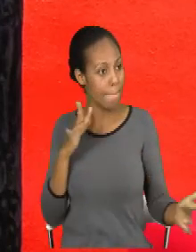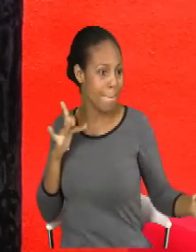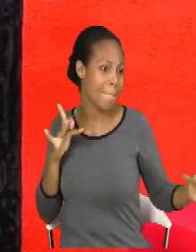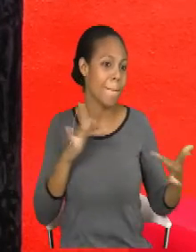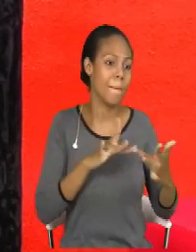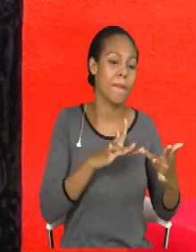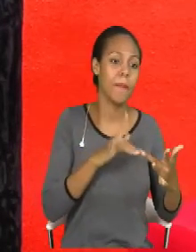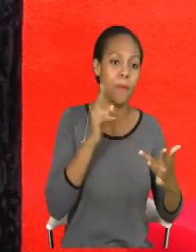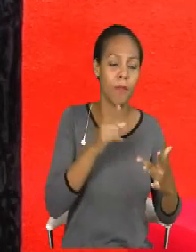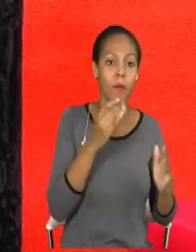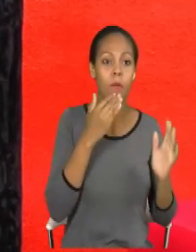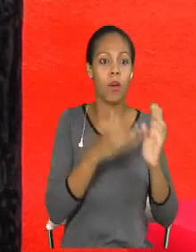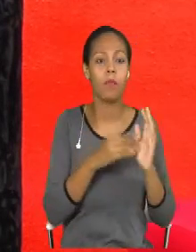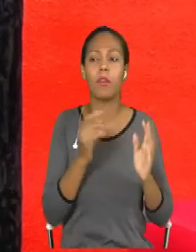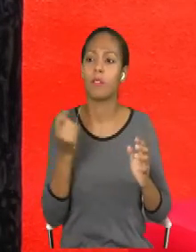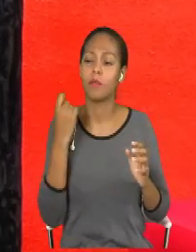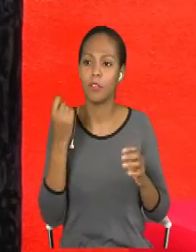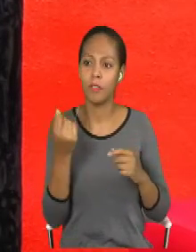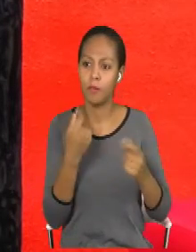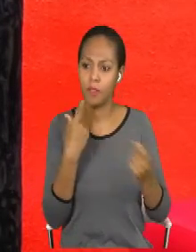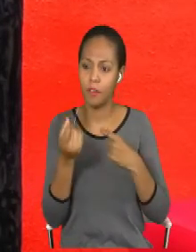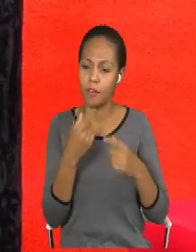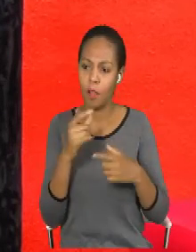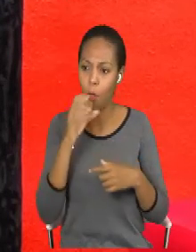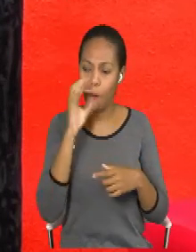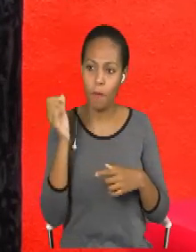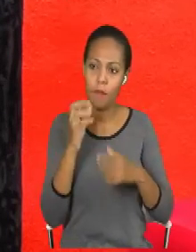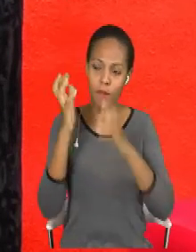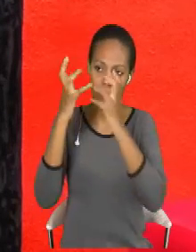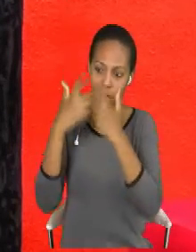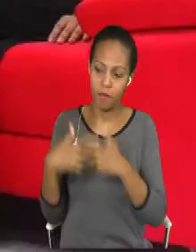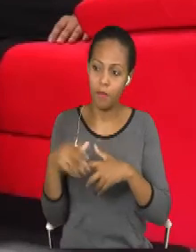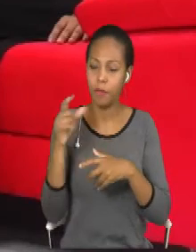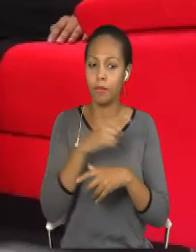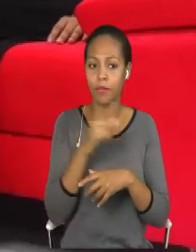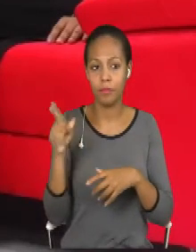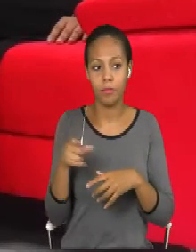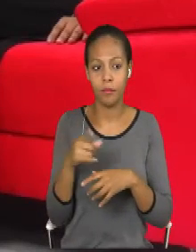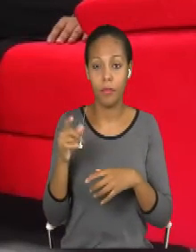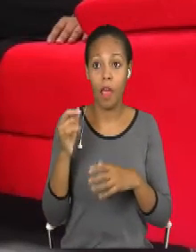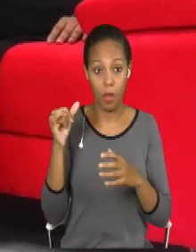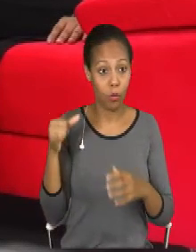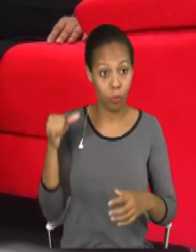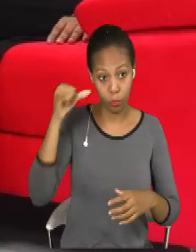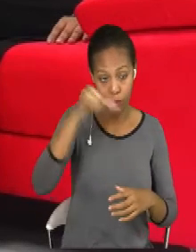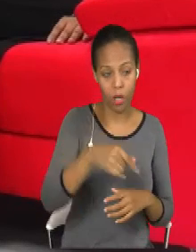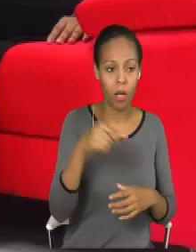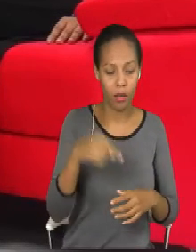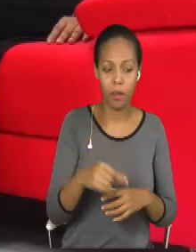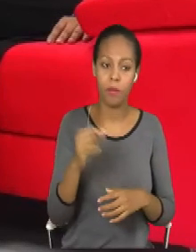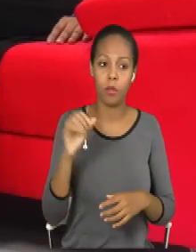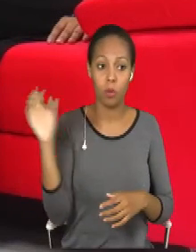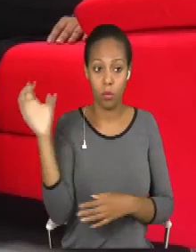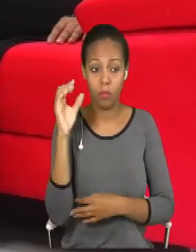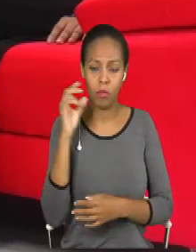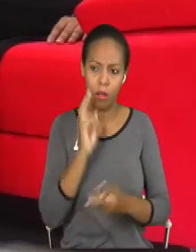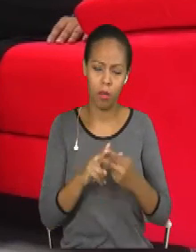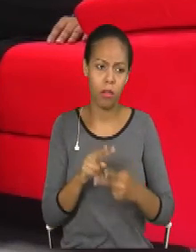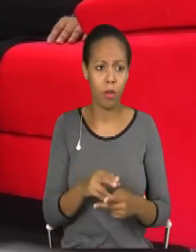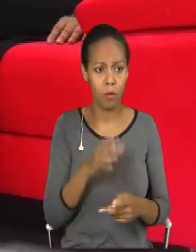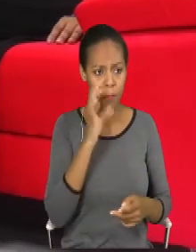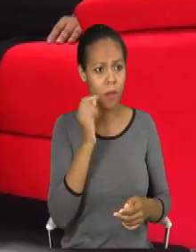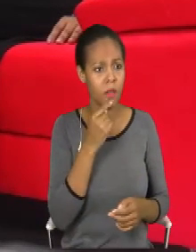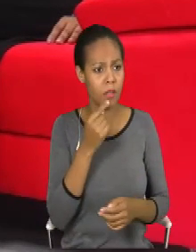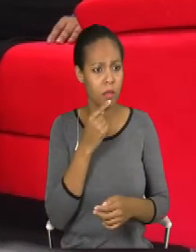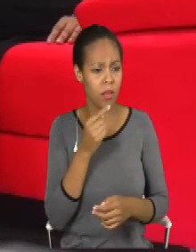una entrevista con un gerente de una aerolínea muy reconocida acá en Colombia, que él decía, hay que detectar